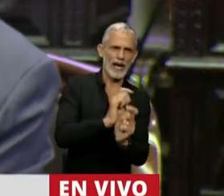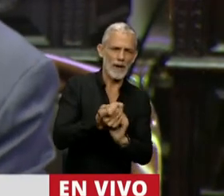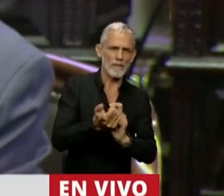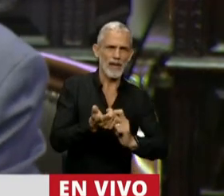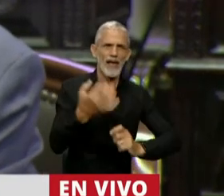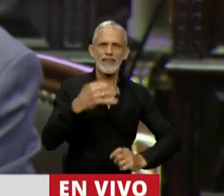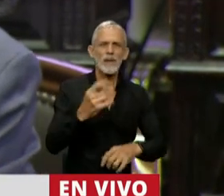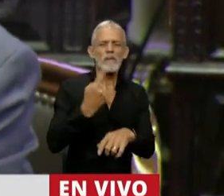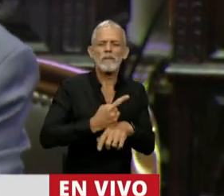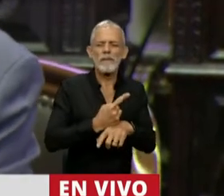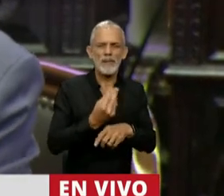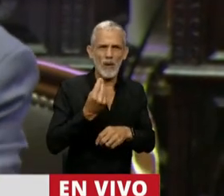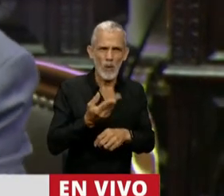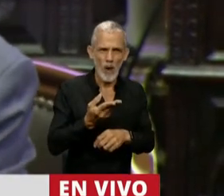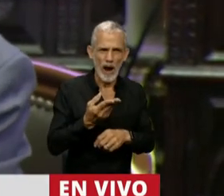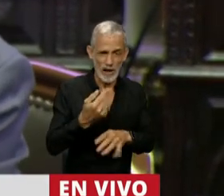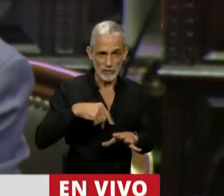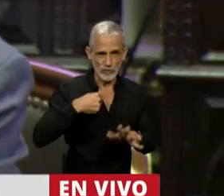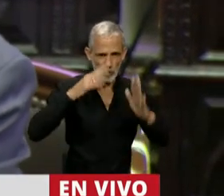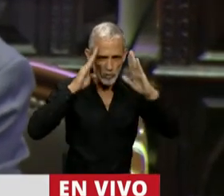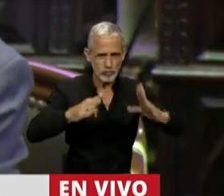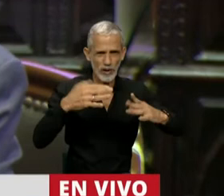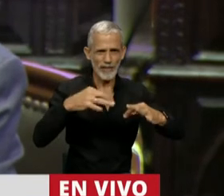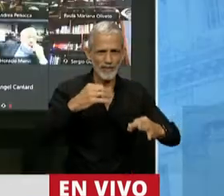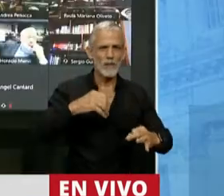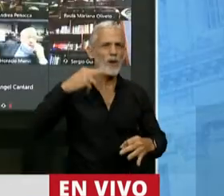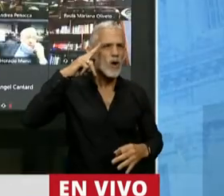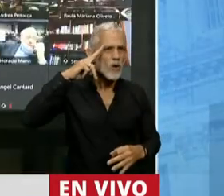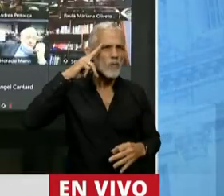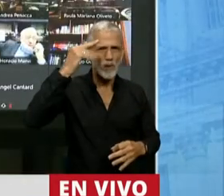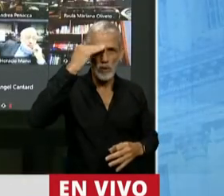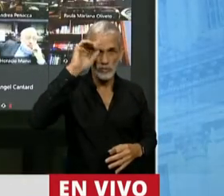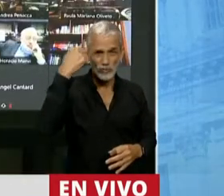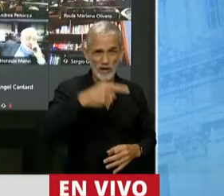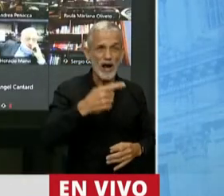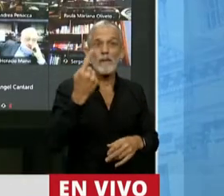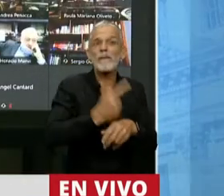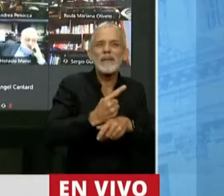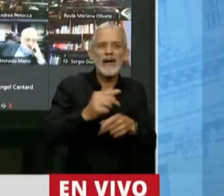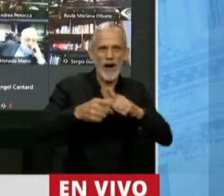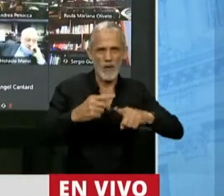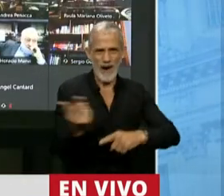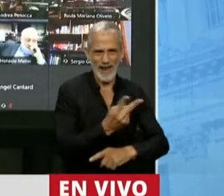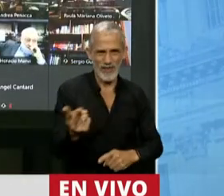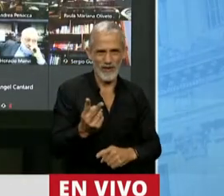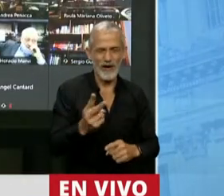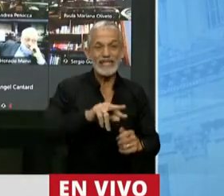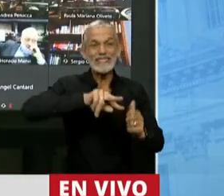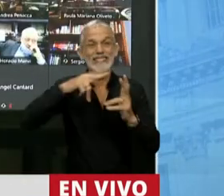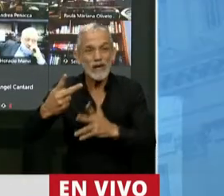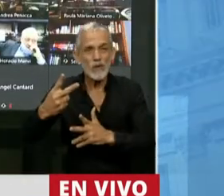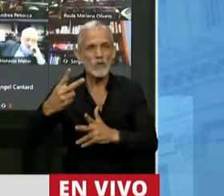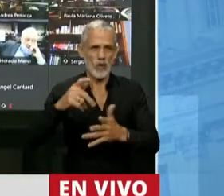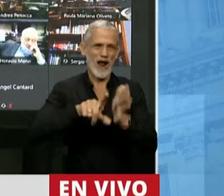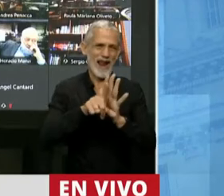lo que debería ocurrir, si fuéramos leales en el cumplimiento de la Constitución, es que primero se celebre el acuerdo y después